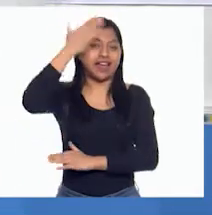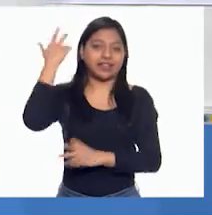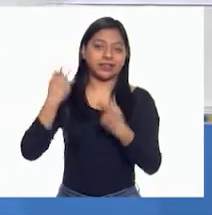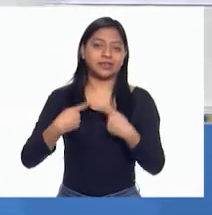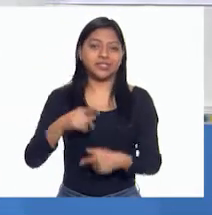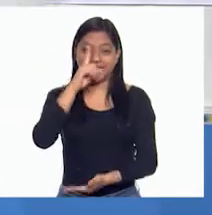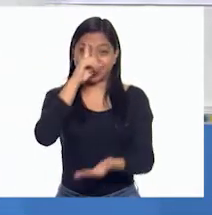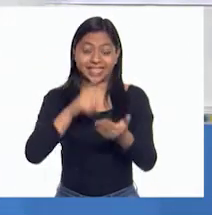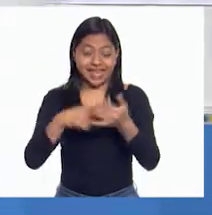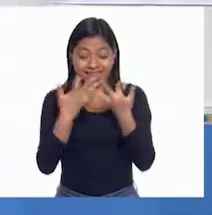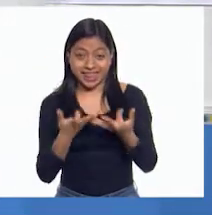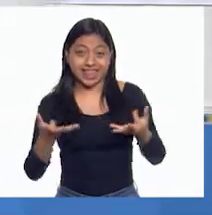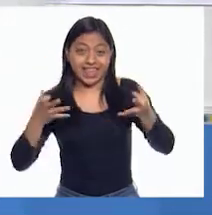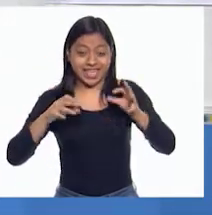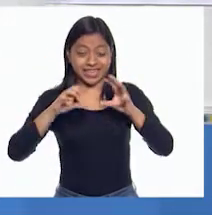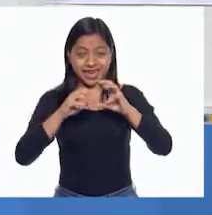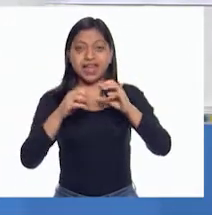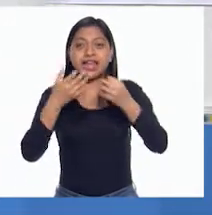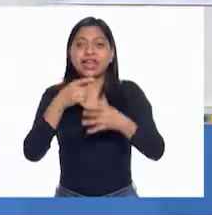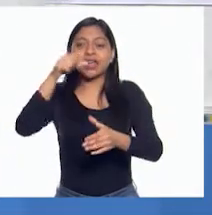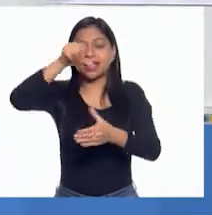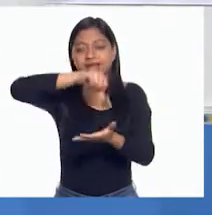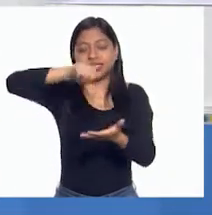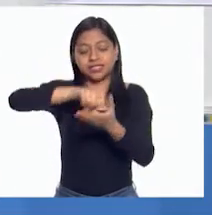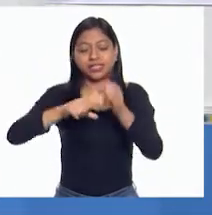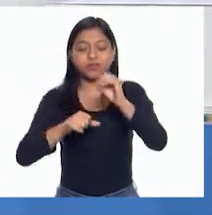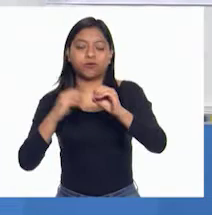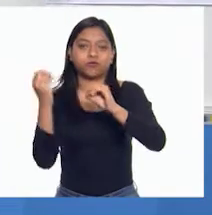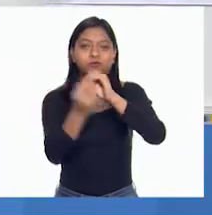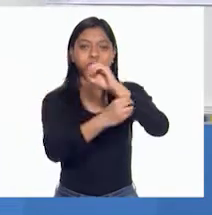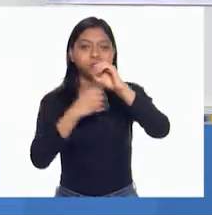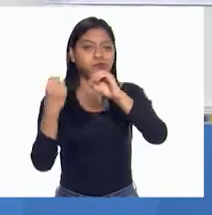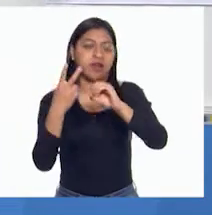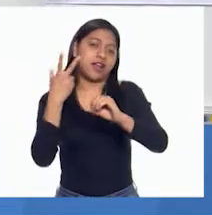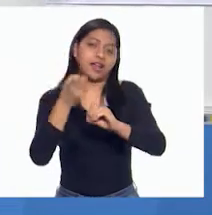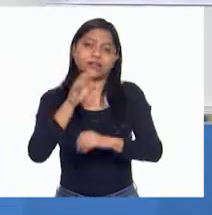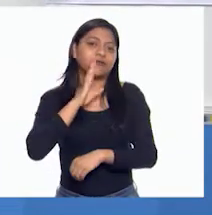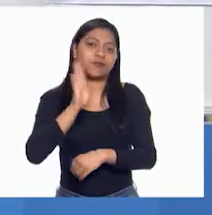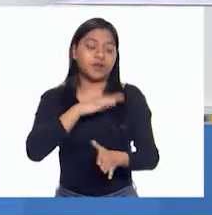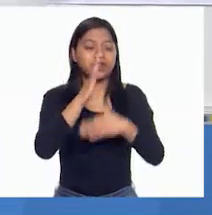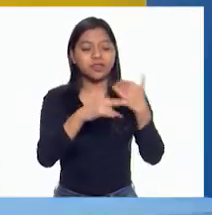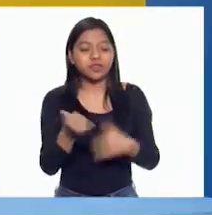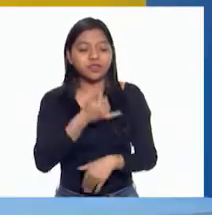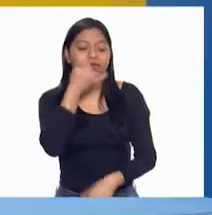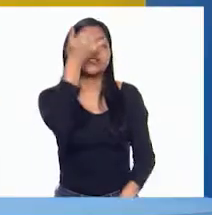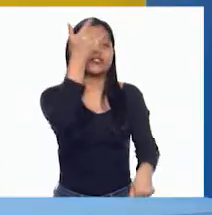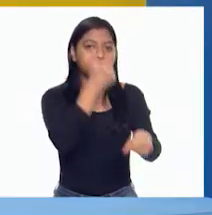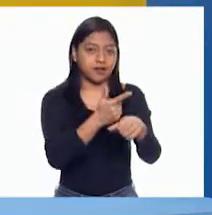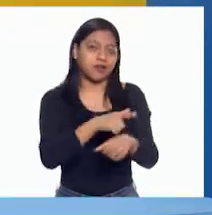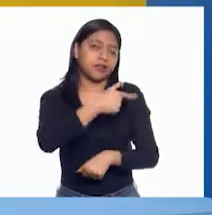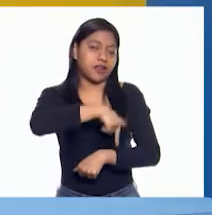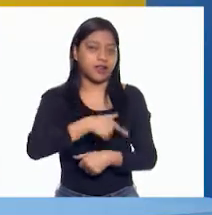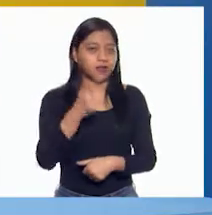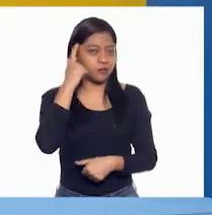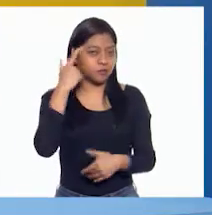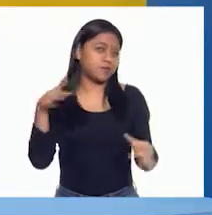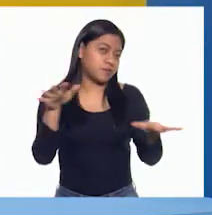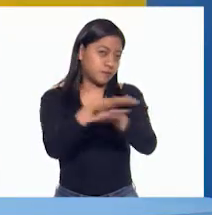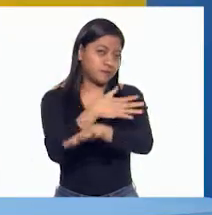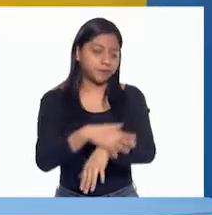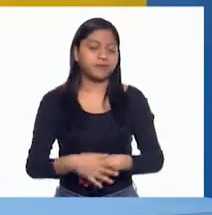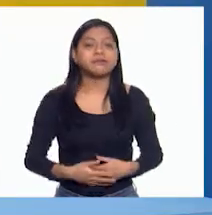geocéntrica prevaleciente en la Edad Media, que creía que la Tierra era el centro del universo. Muy bien, como pueden darse